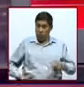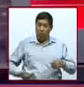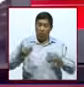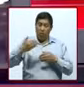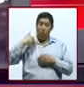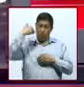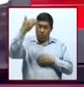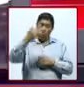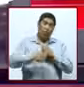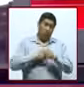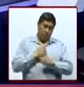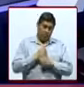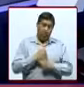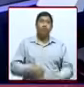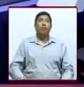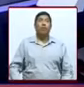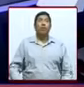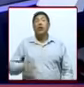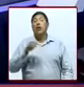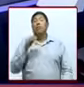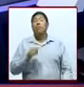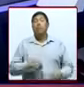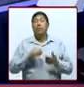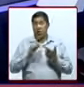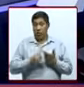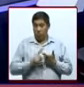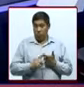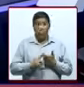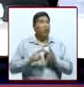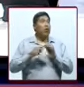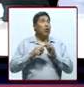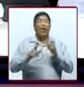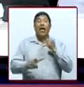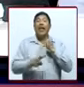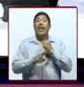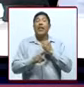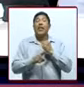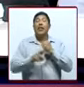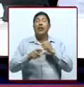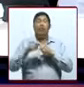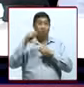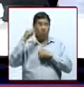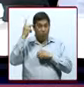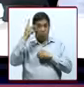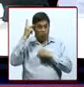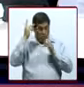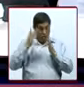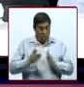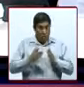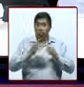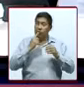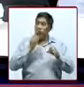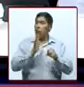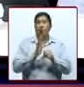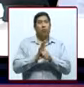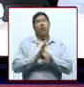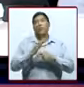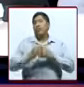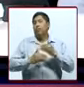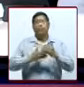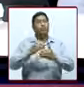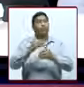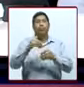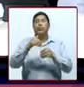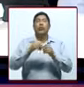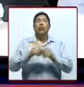Tribunal Supremo Electoral. El segundo punto, los líderes y representaciones políticas reafirman su compromiso democrático para la realización de